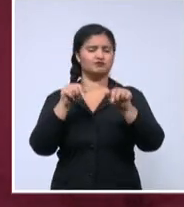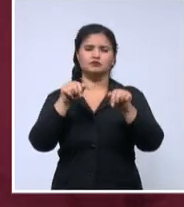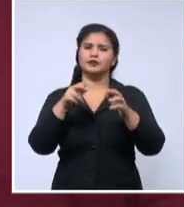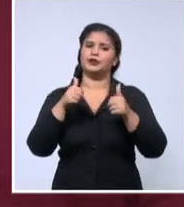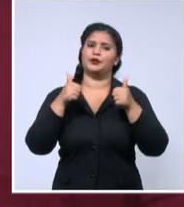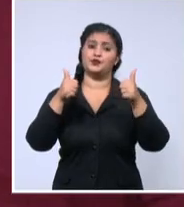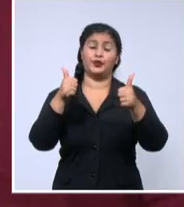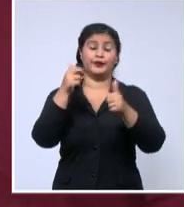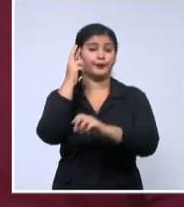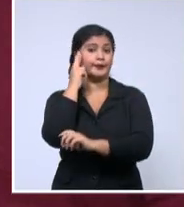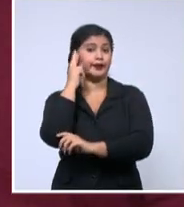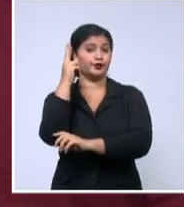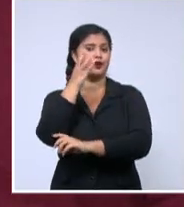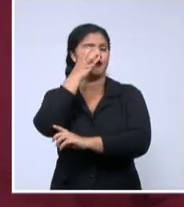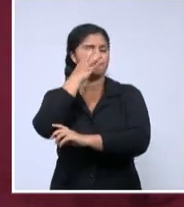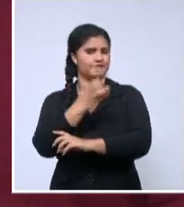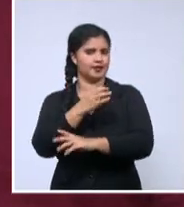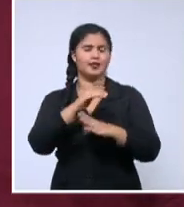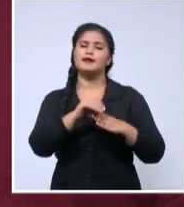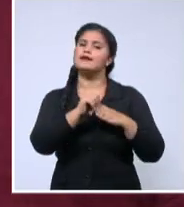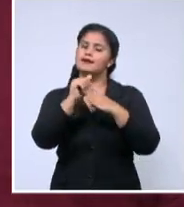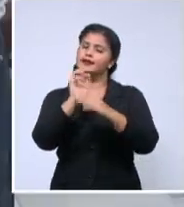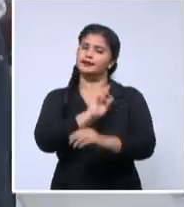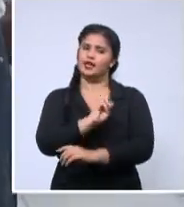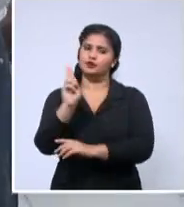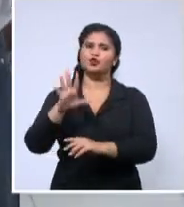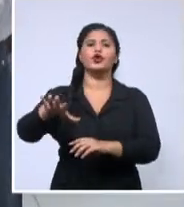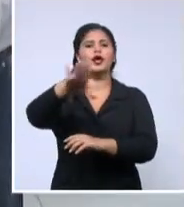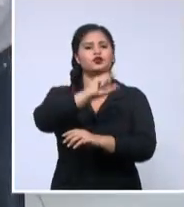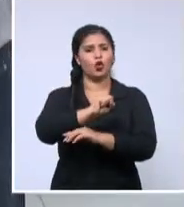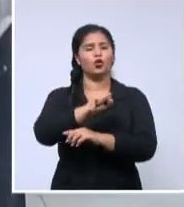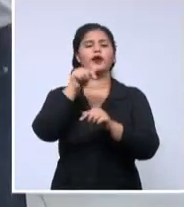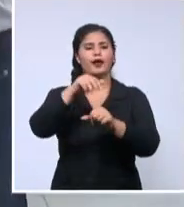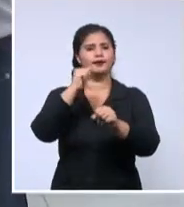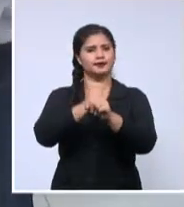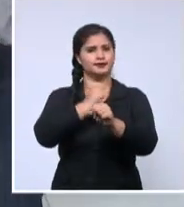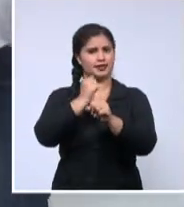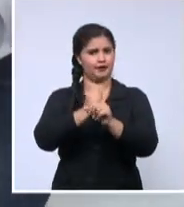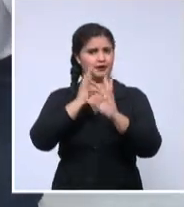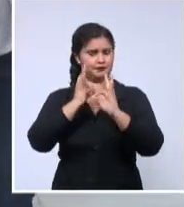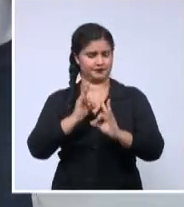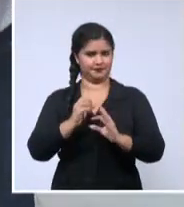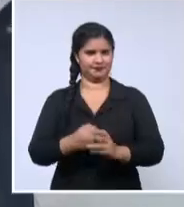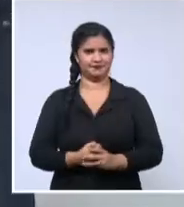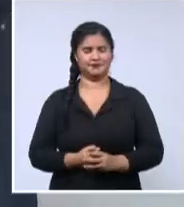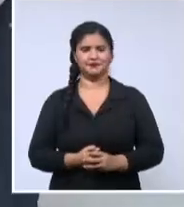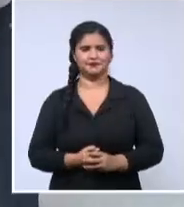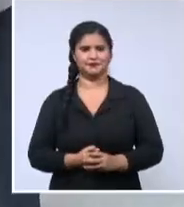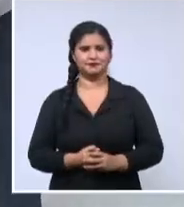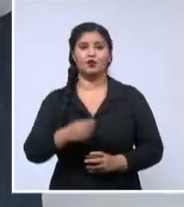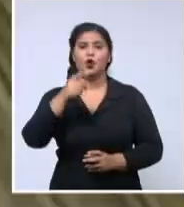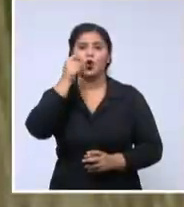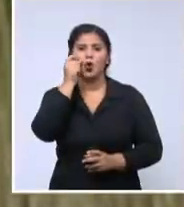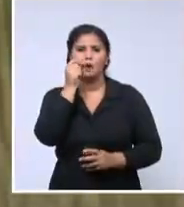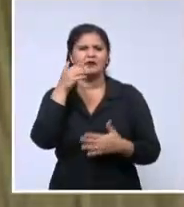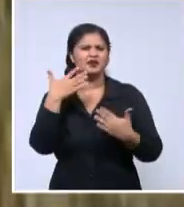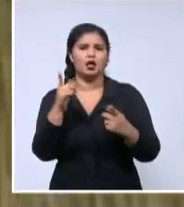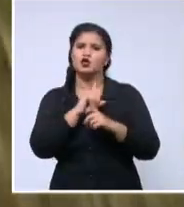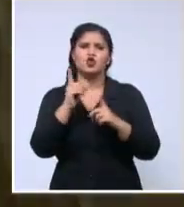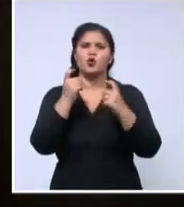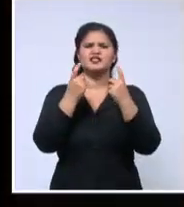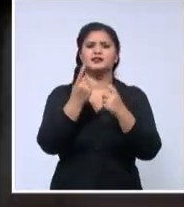sistema y de todos los instructores de arte que han estado trabajando. Yusuan Palacios es de esos martianos que no necesita un día específico del